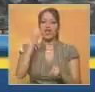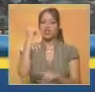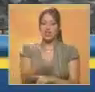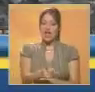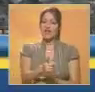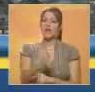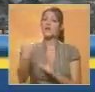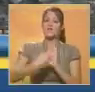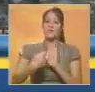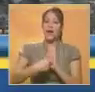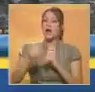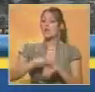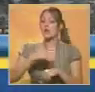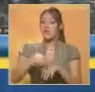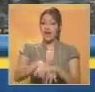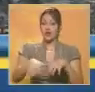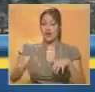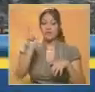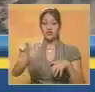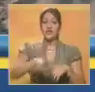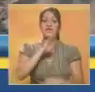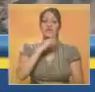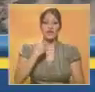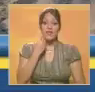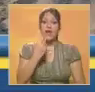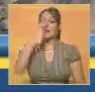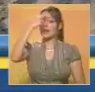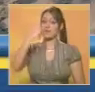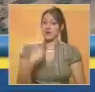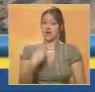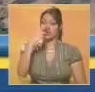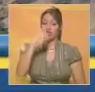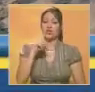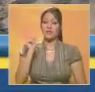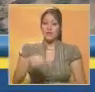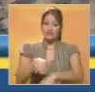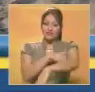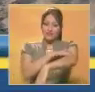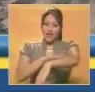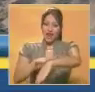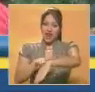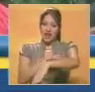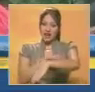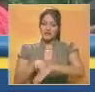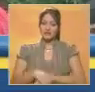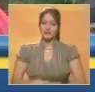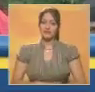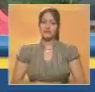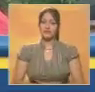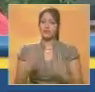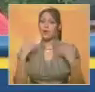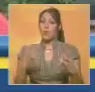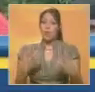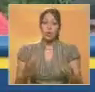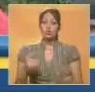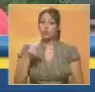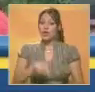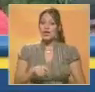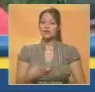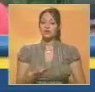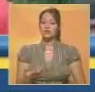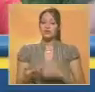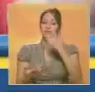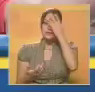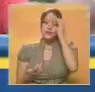indemnizados debido a que la mayoría padecen de enfermedades respiratorias y dérmicas bastante bastante porque tengo nada por